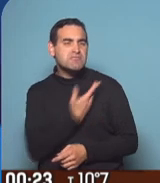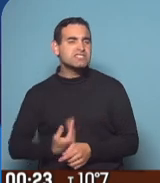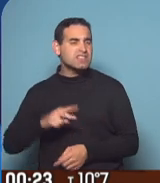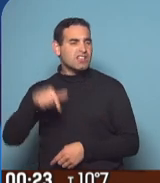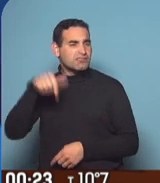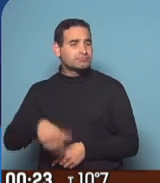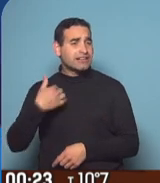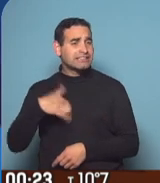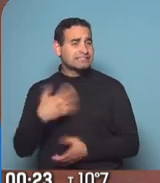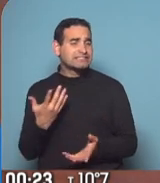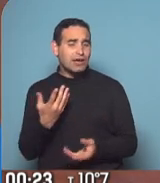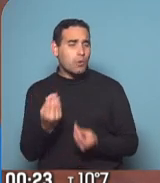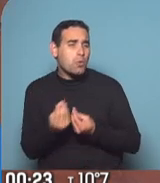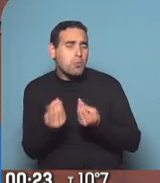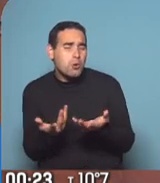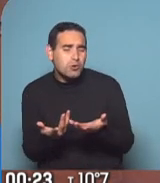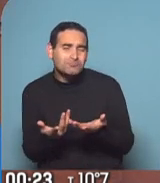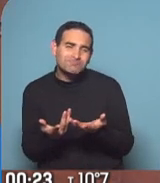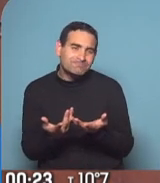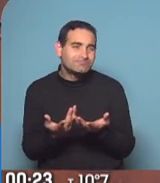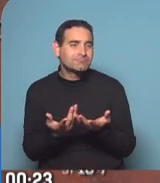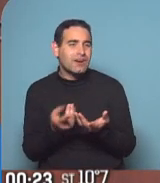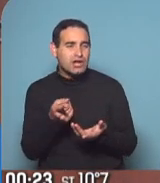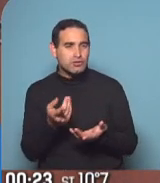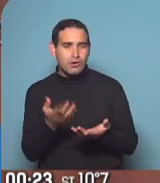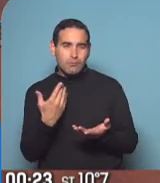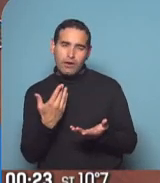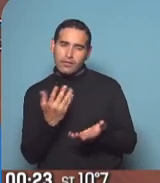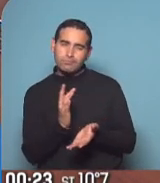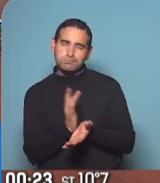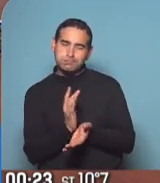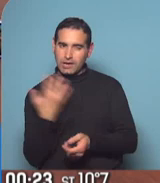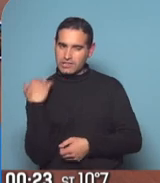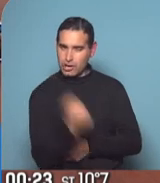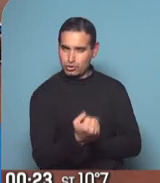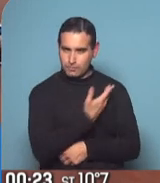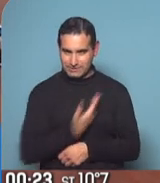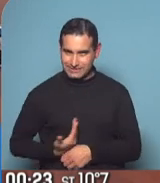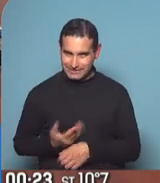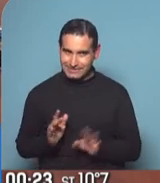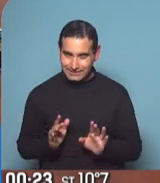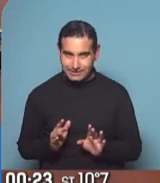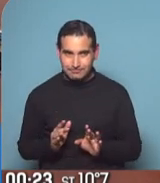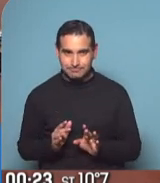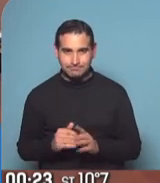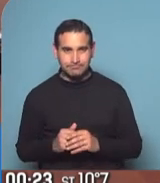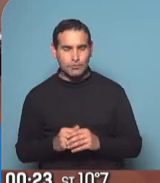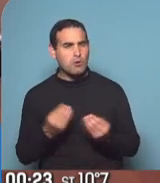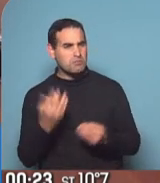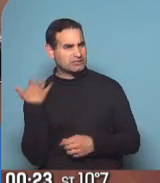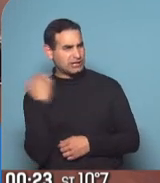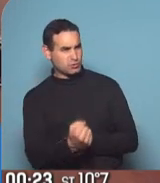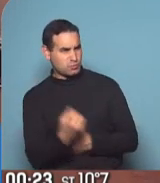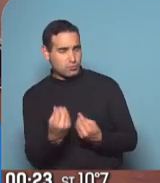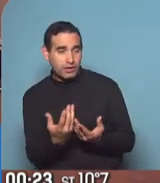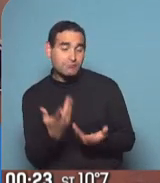nuestros vicepresidentes tienen incentivos para jugar a la tradición en este sentido porque era la traición